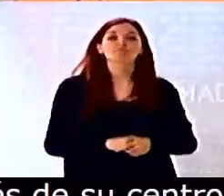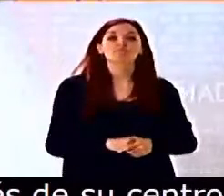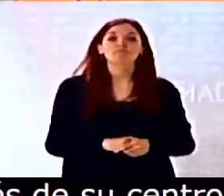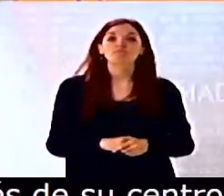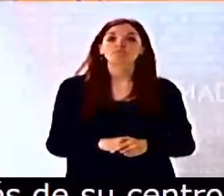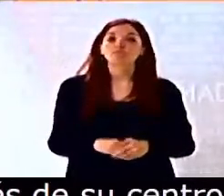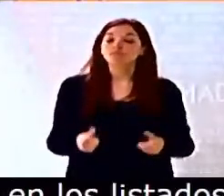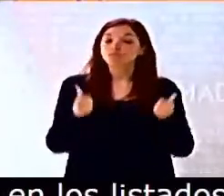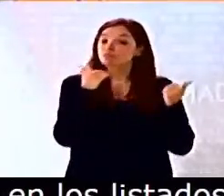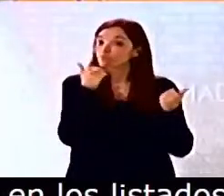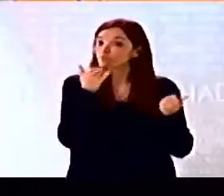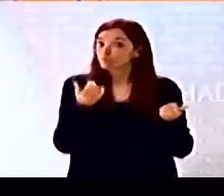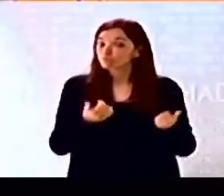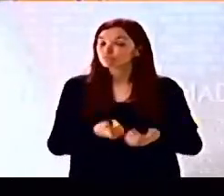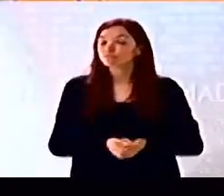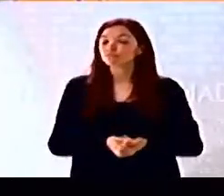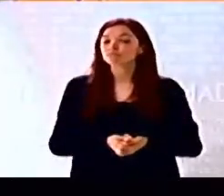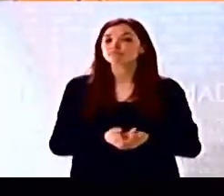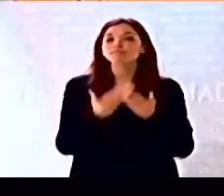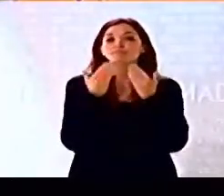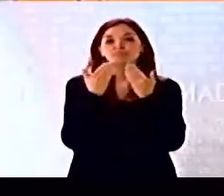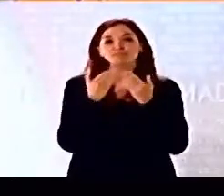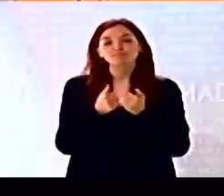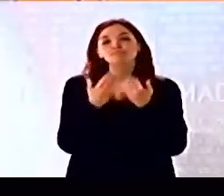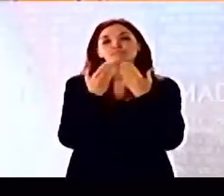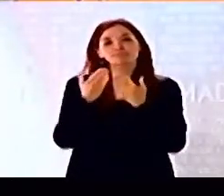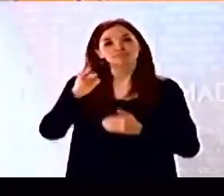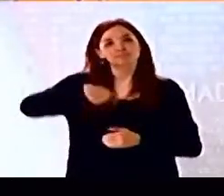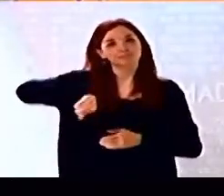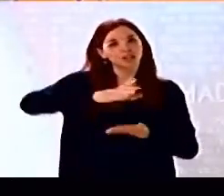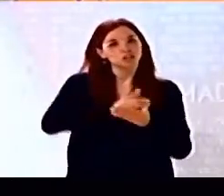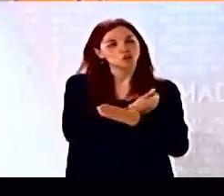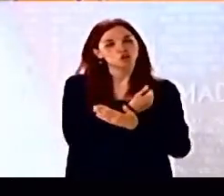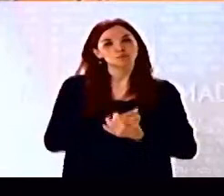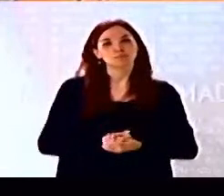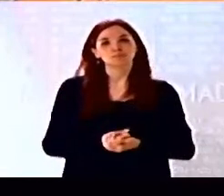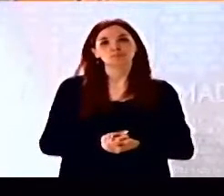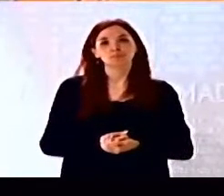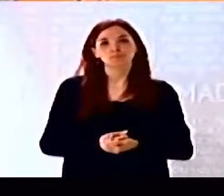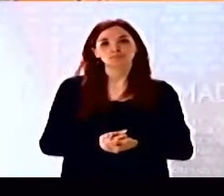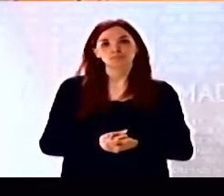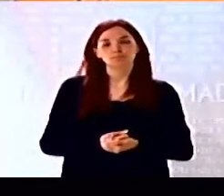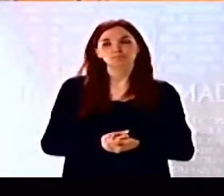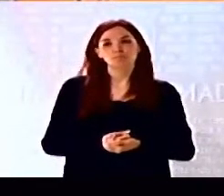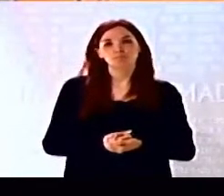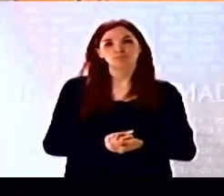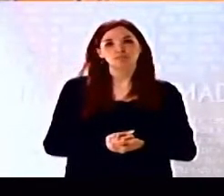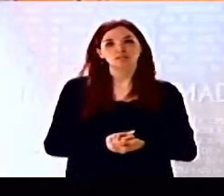¿Algo más? Muchas gracias. Muchísimas gracias a todos y a todas.